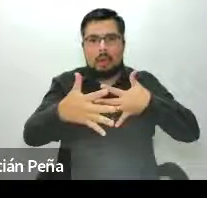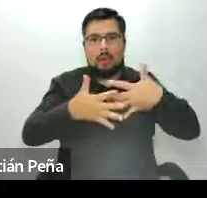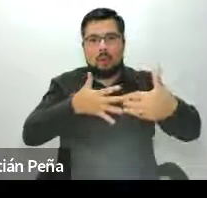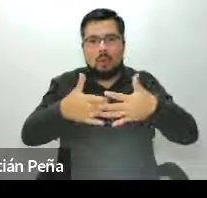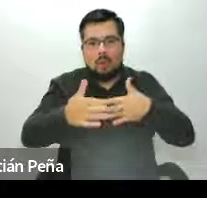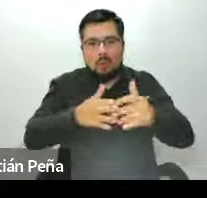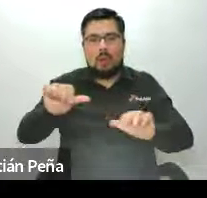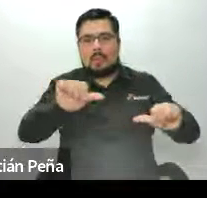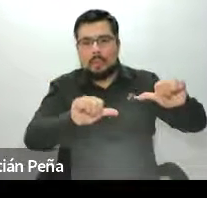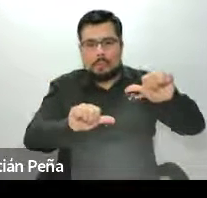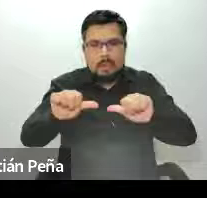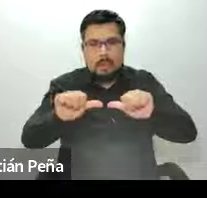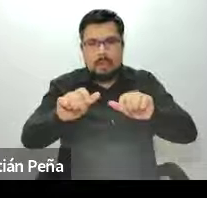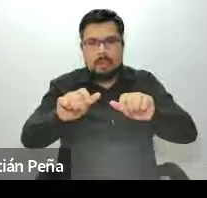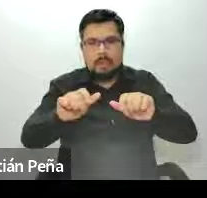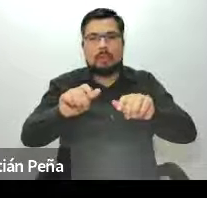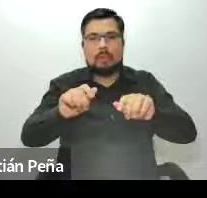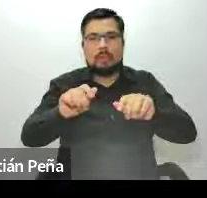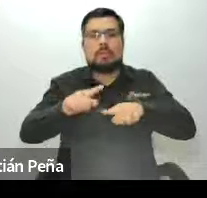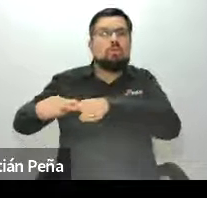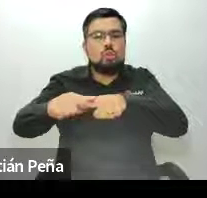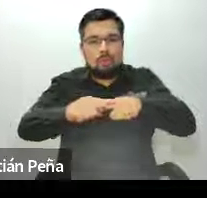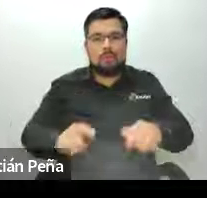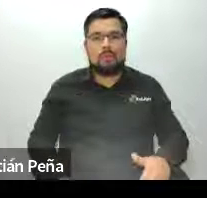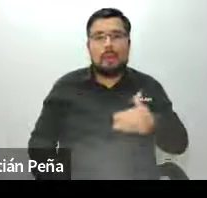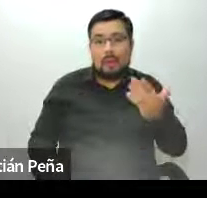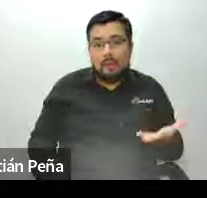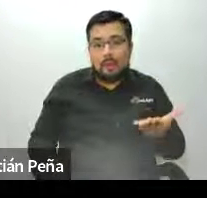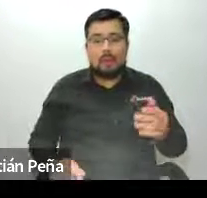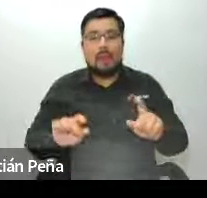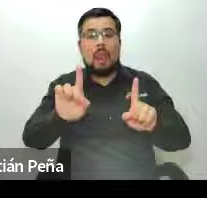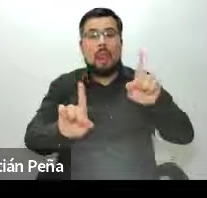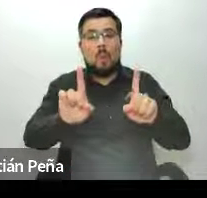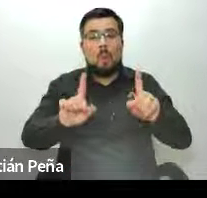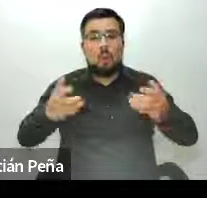una priorización, pero que también en algunos aspectos